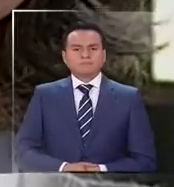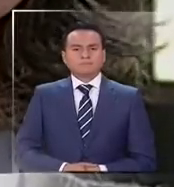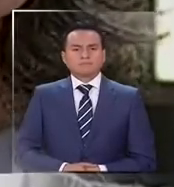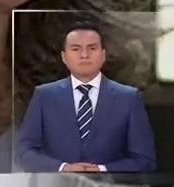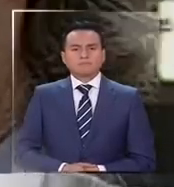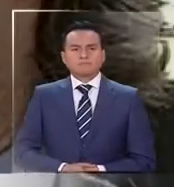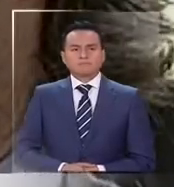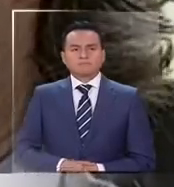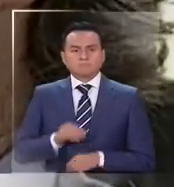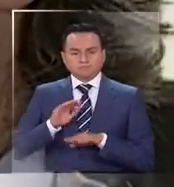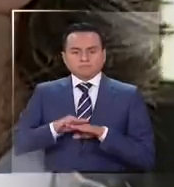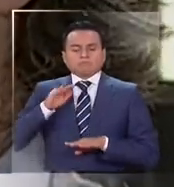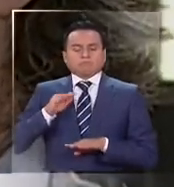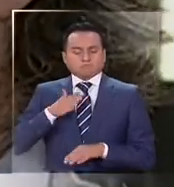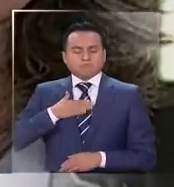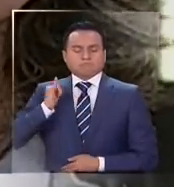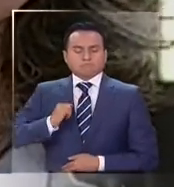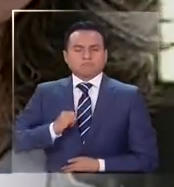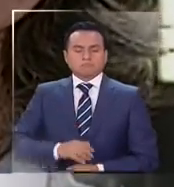Me excité.